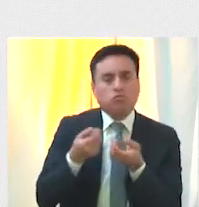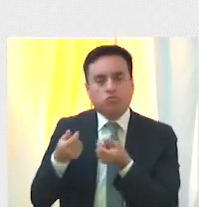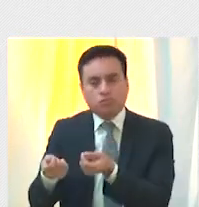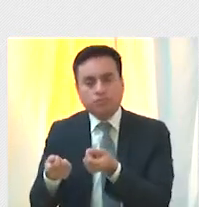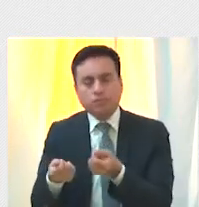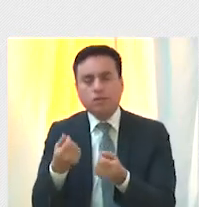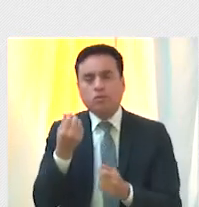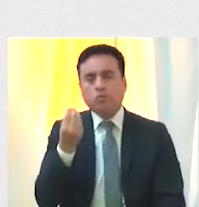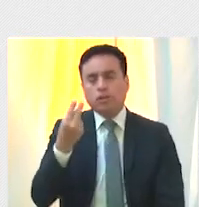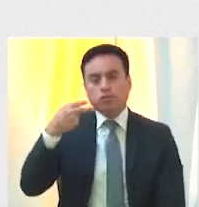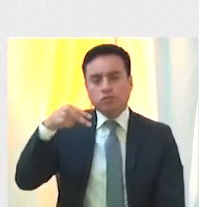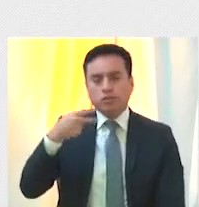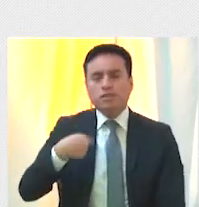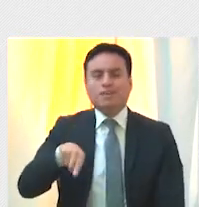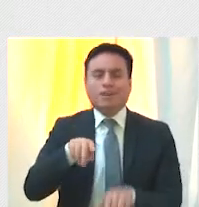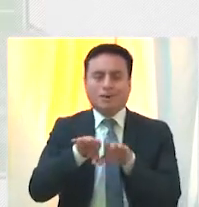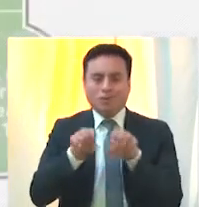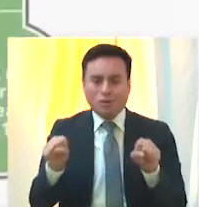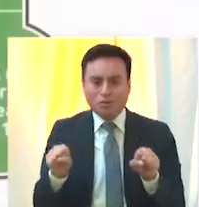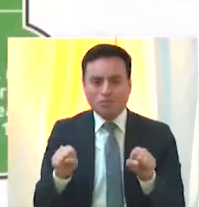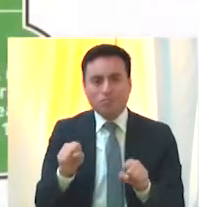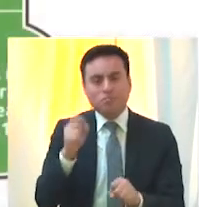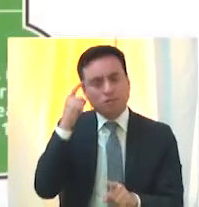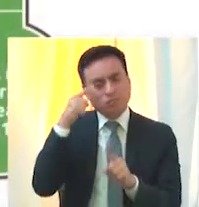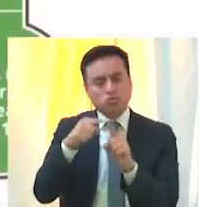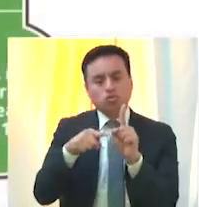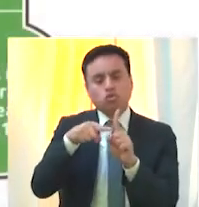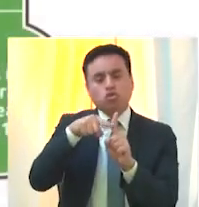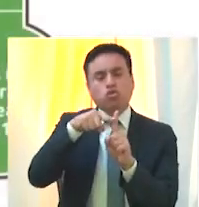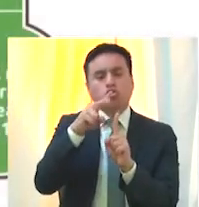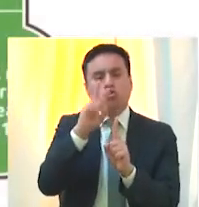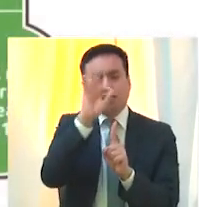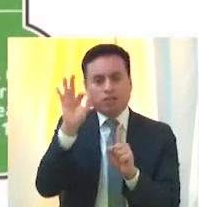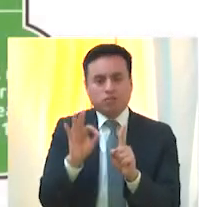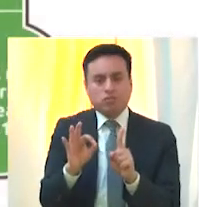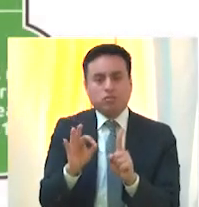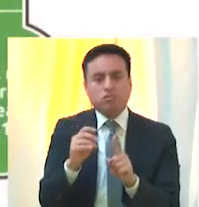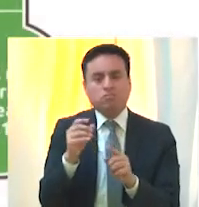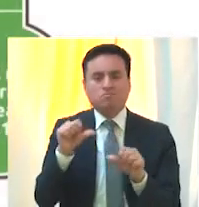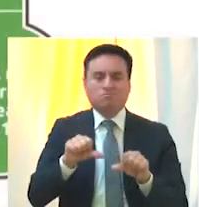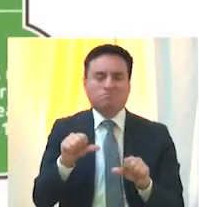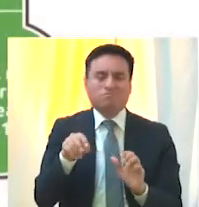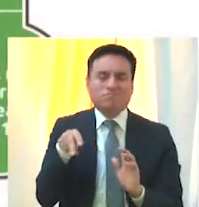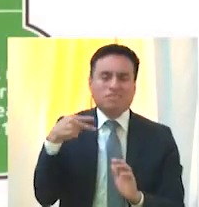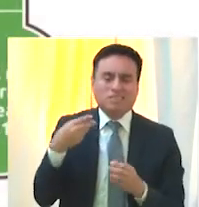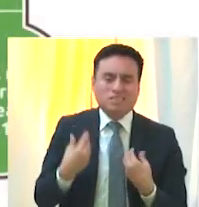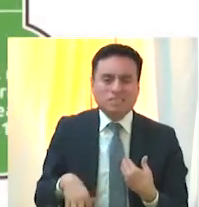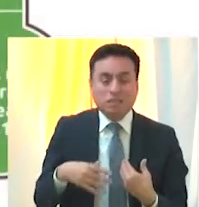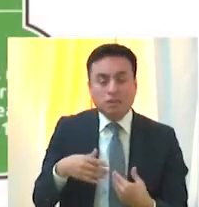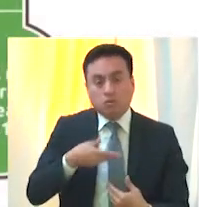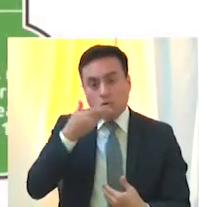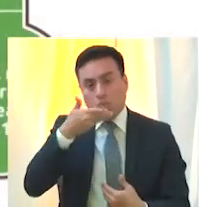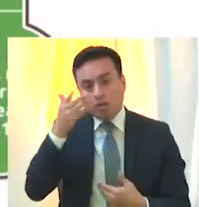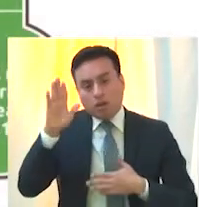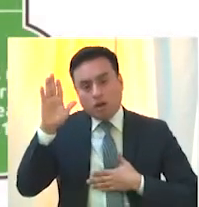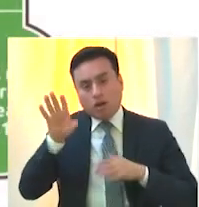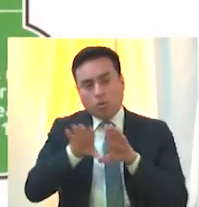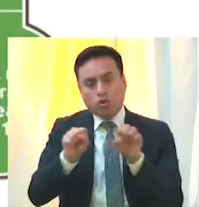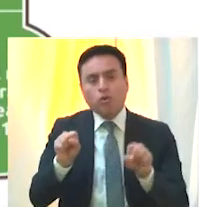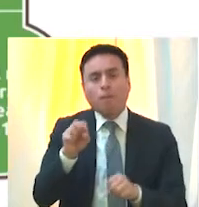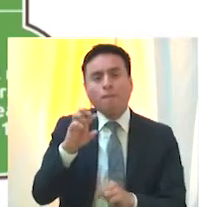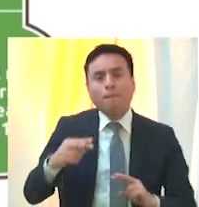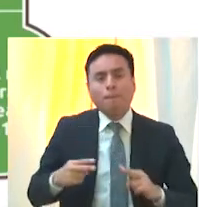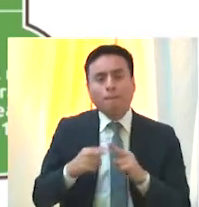buenas noticias. Nos pusimos de acuerdo y vamos por los 2 grados. La no tan buena noticia es que en realidad las promesas que se hicieron en París